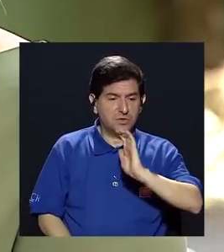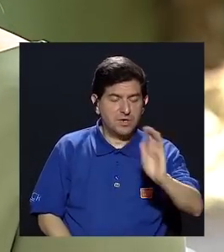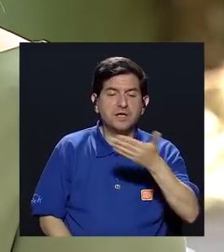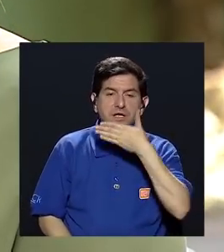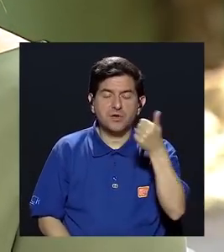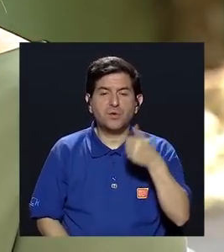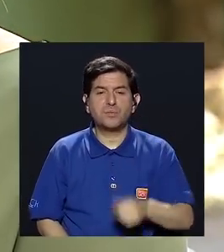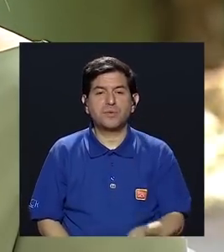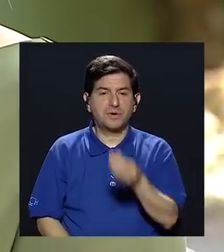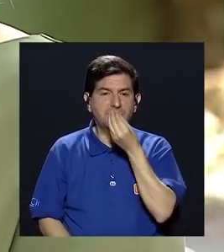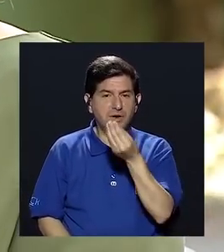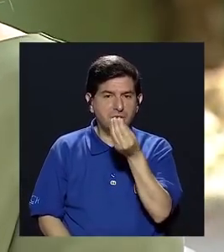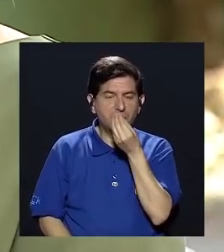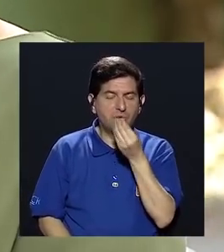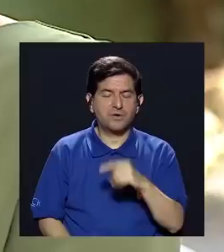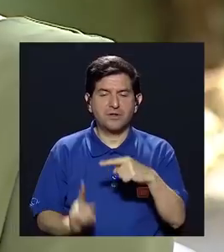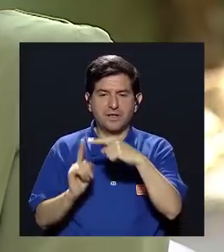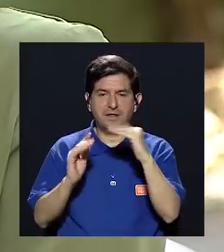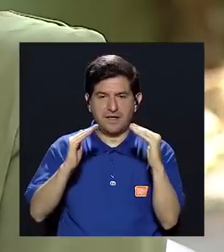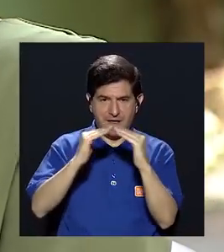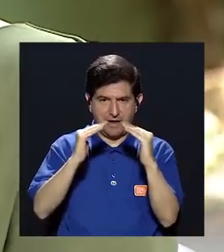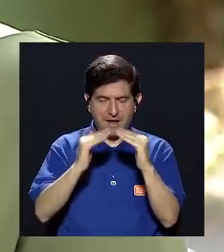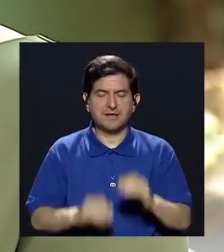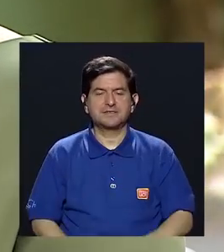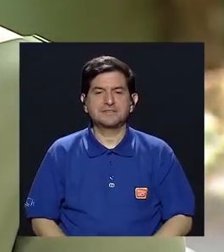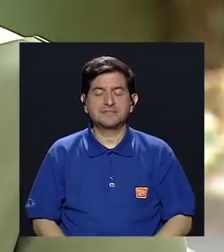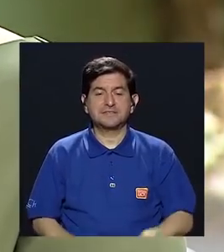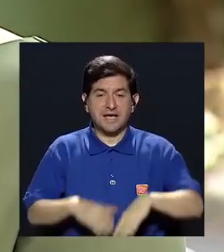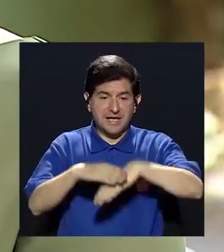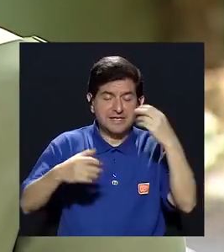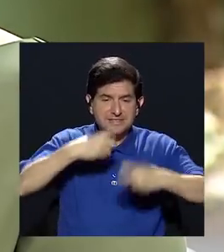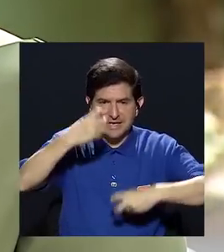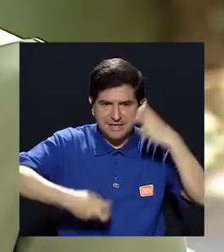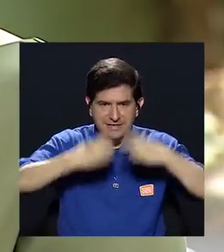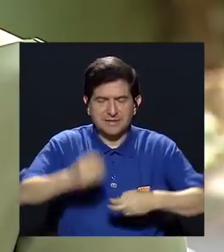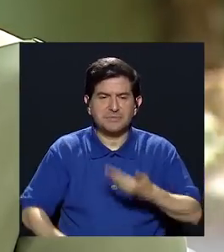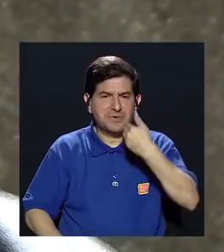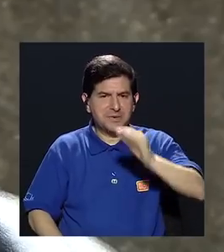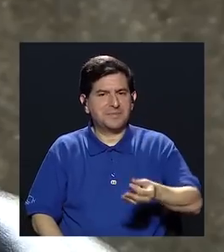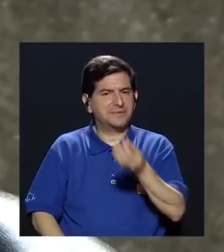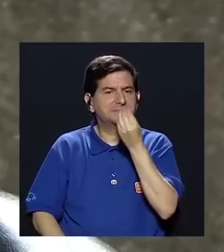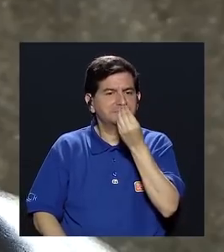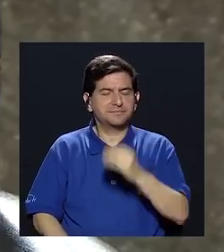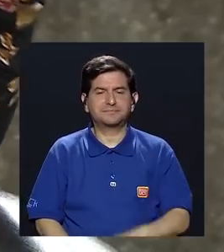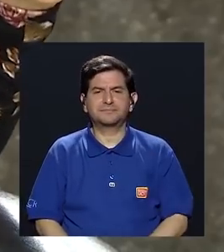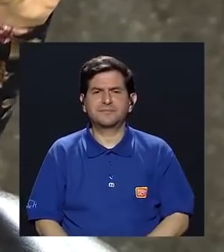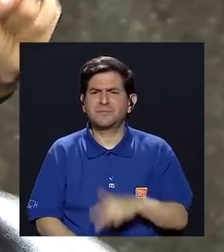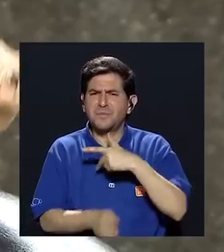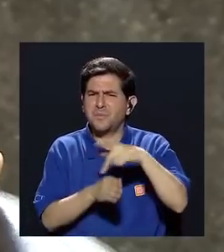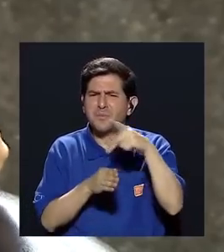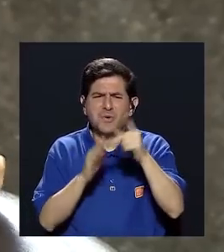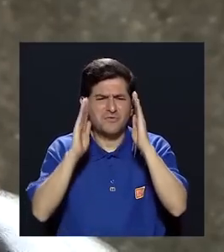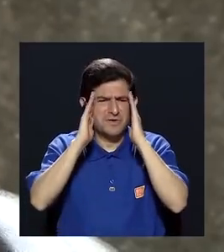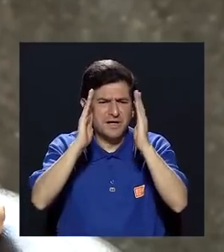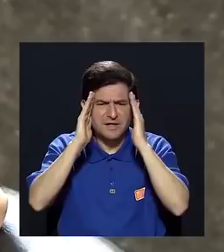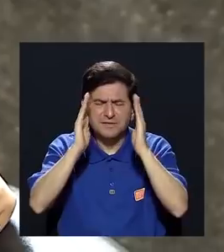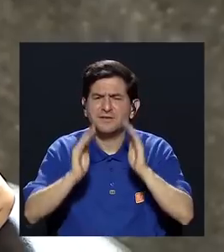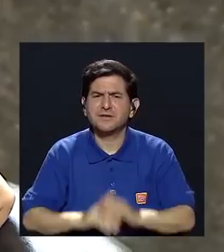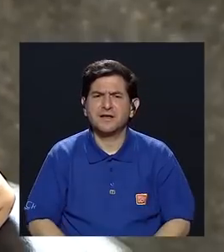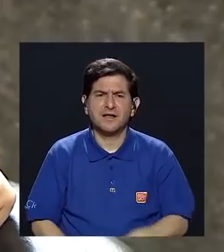mejor alimentación y pueda salir de su problema de desnutrición. ¿Qué tipo de profesionales